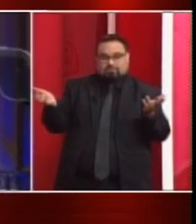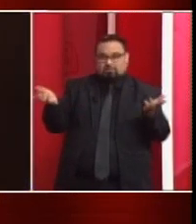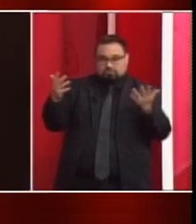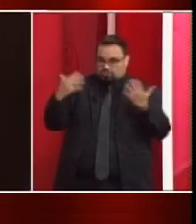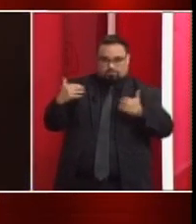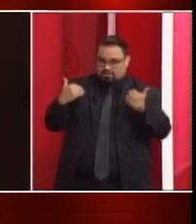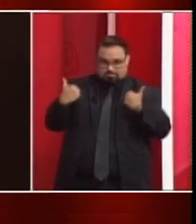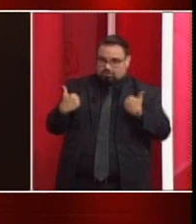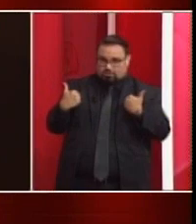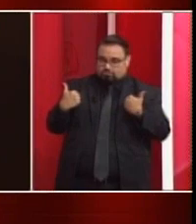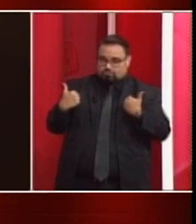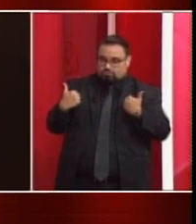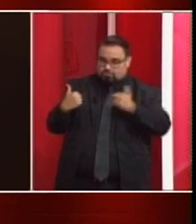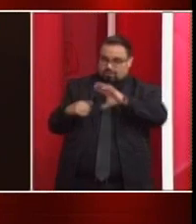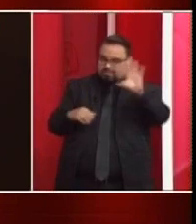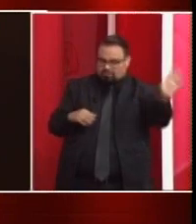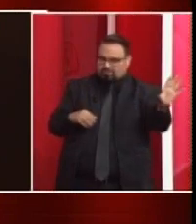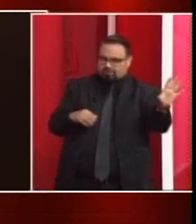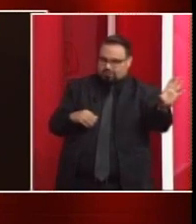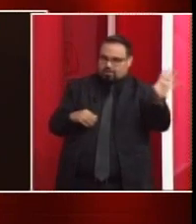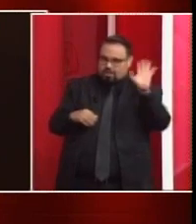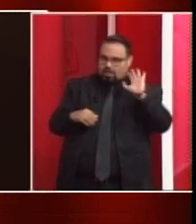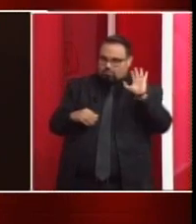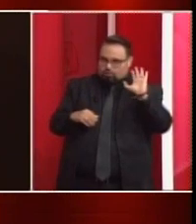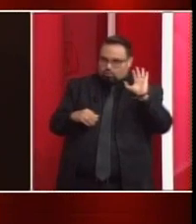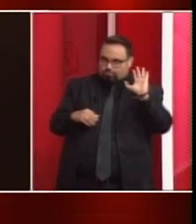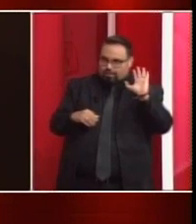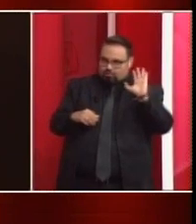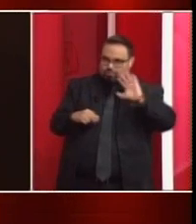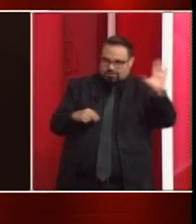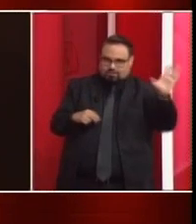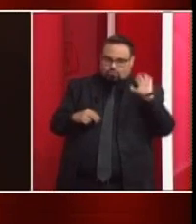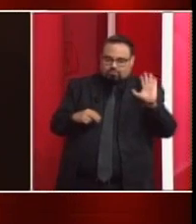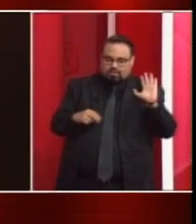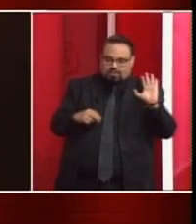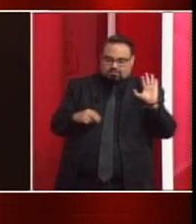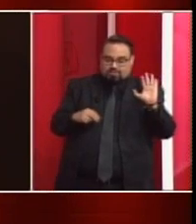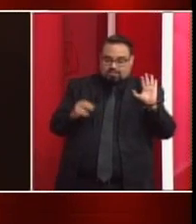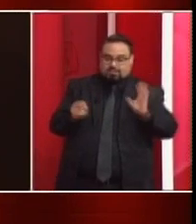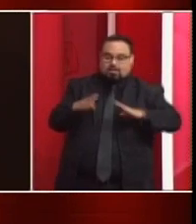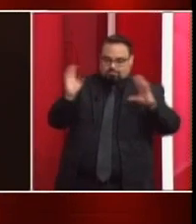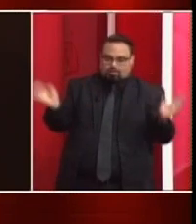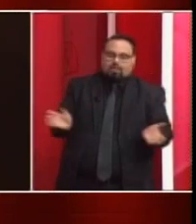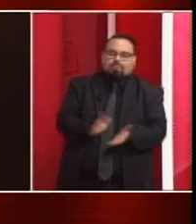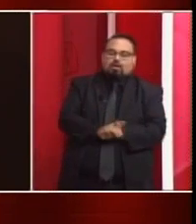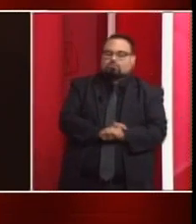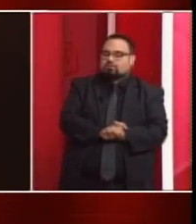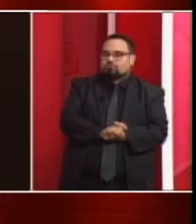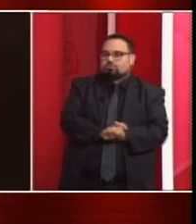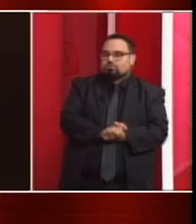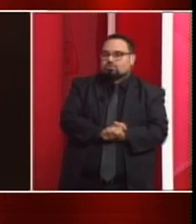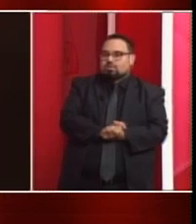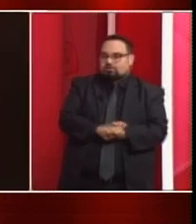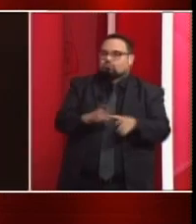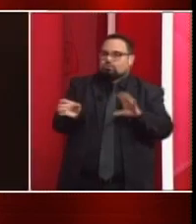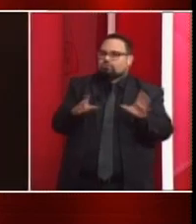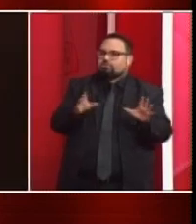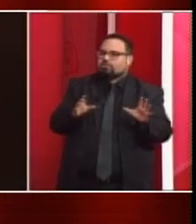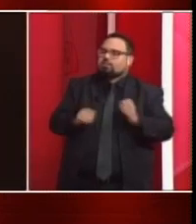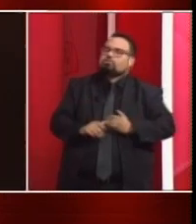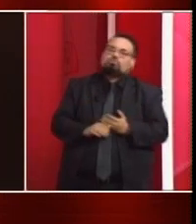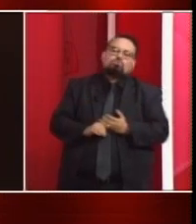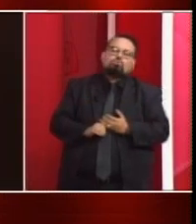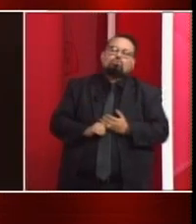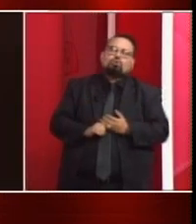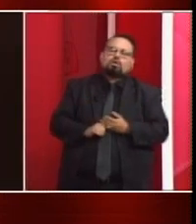más afectados y nos conviene menos a nosotros como país el no asistir a una cumbre como esta cumbre de las Américas. Pero ahora hay otra situación. Estados Unidos